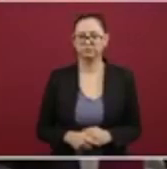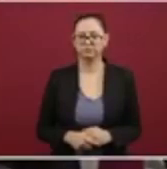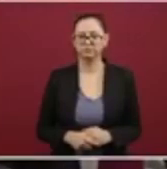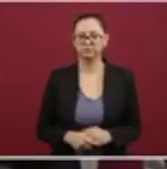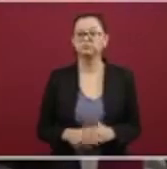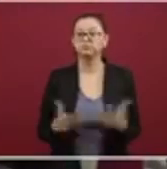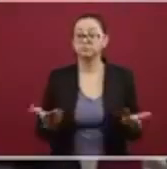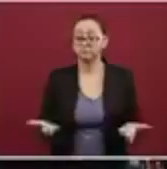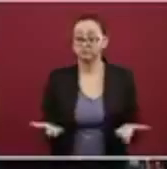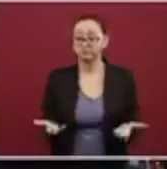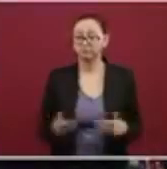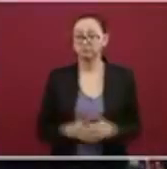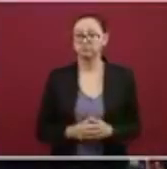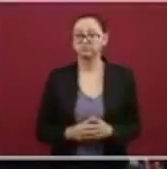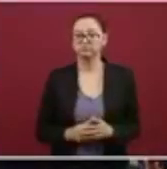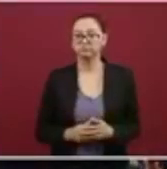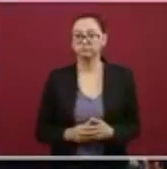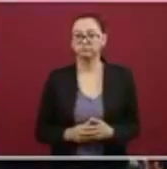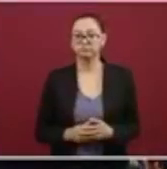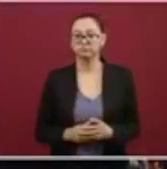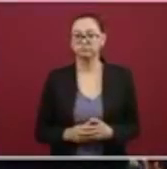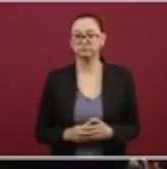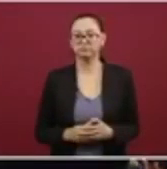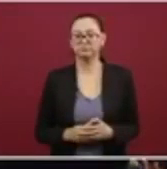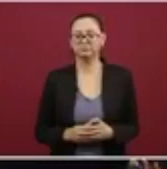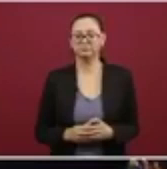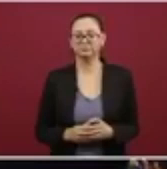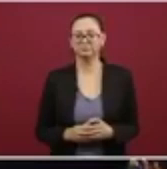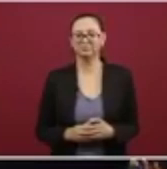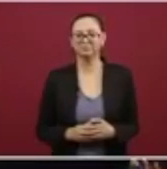¿Hay alguien más que quiera tomar la palabra?